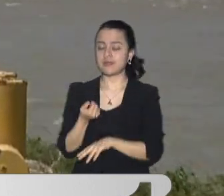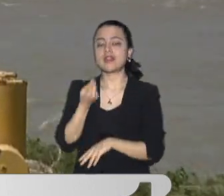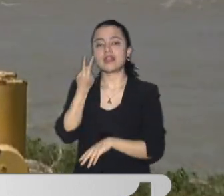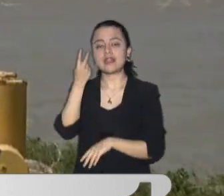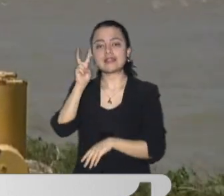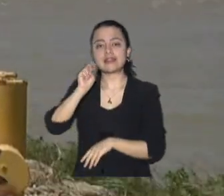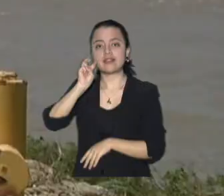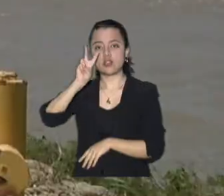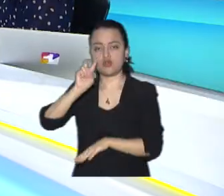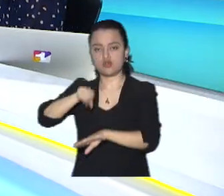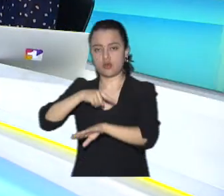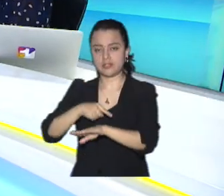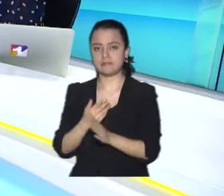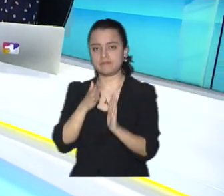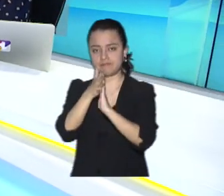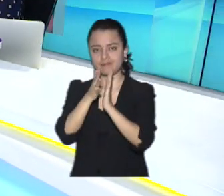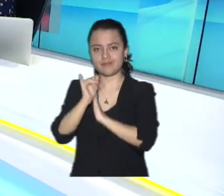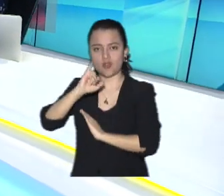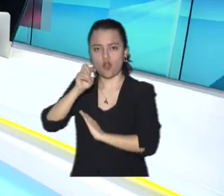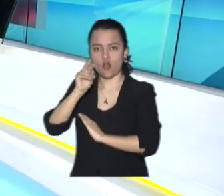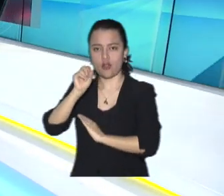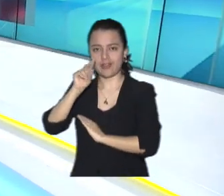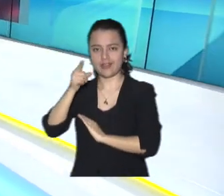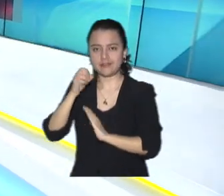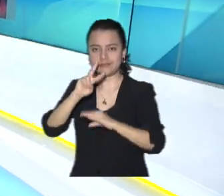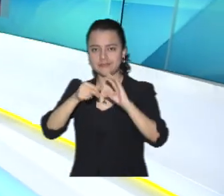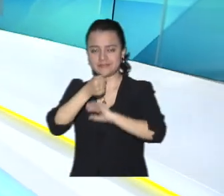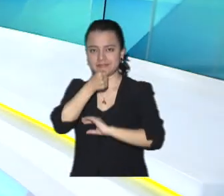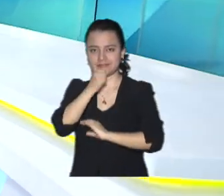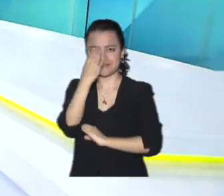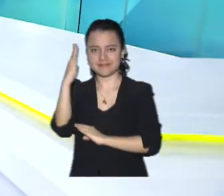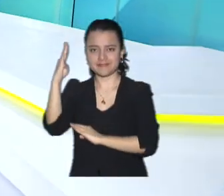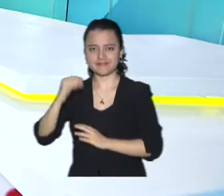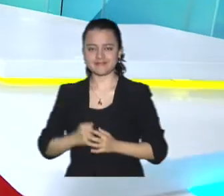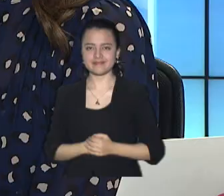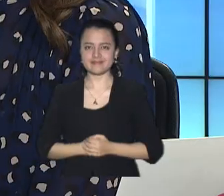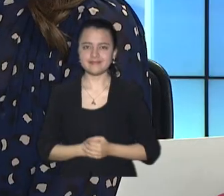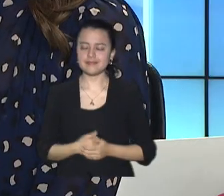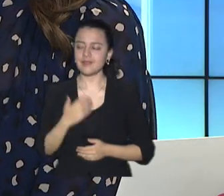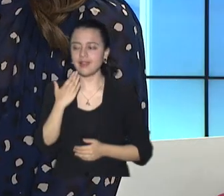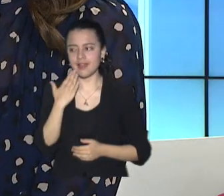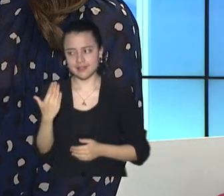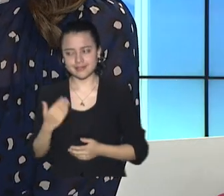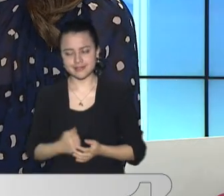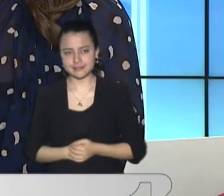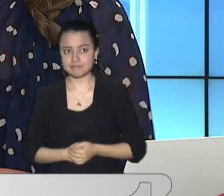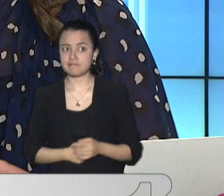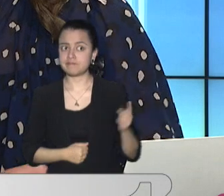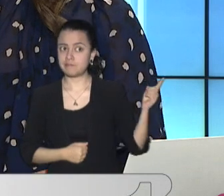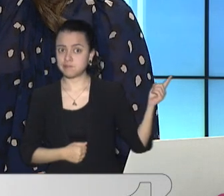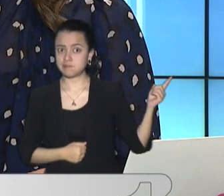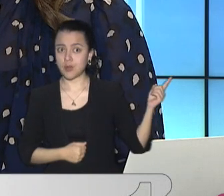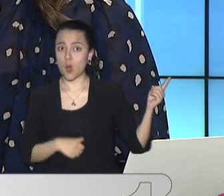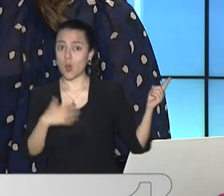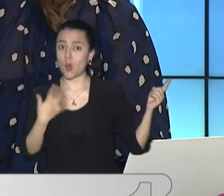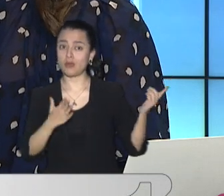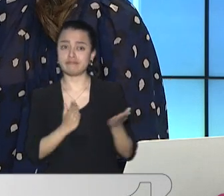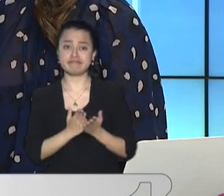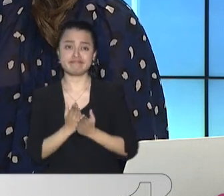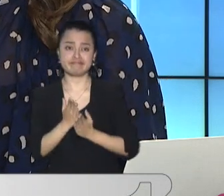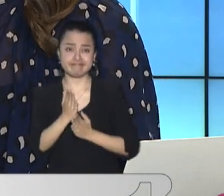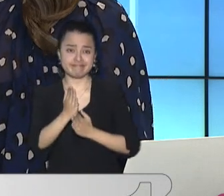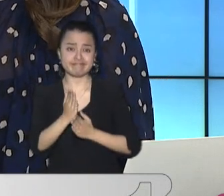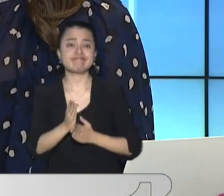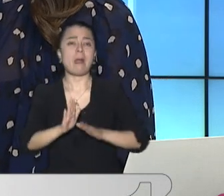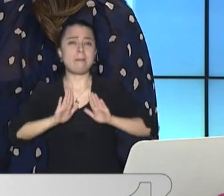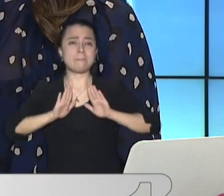horas. Noticias desde Barranquilla con Jorge Castro, Noticentro 1, CMI. Jorge, muchas gracias. Y se mantiene por tiempo indefinido